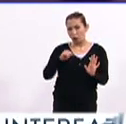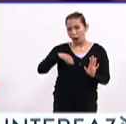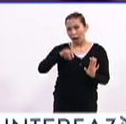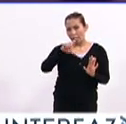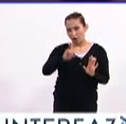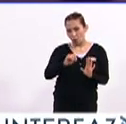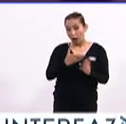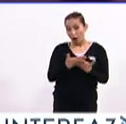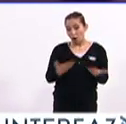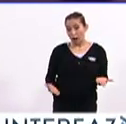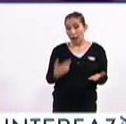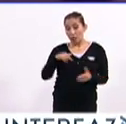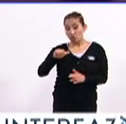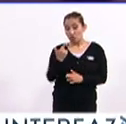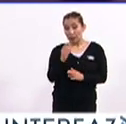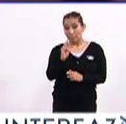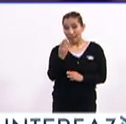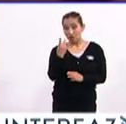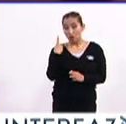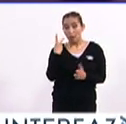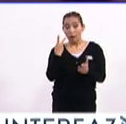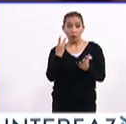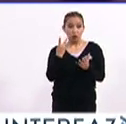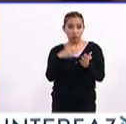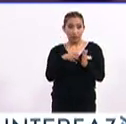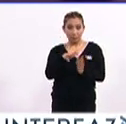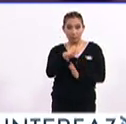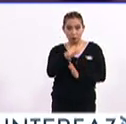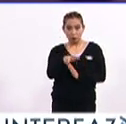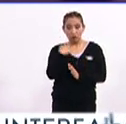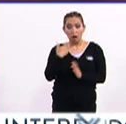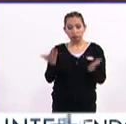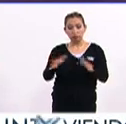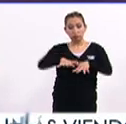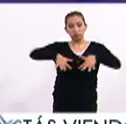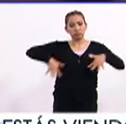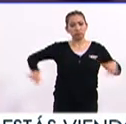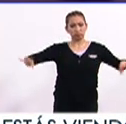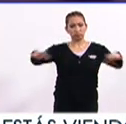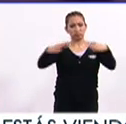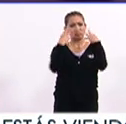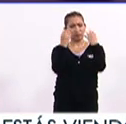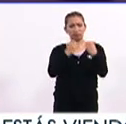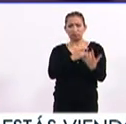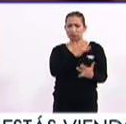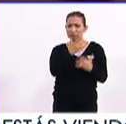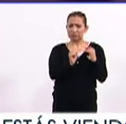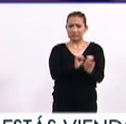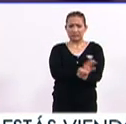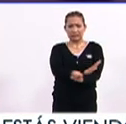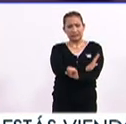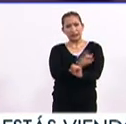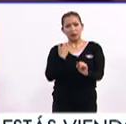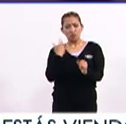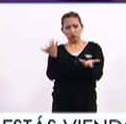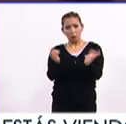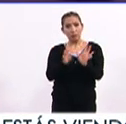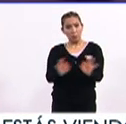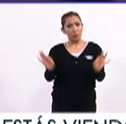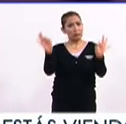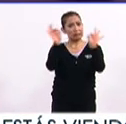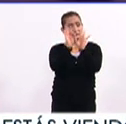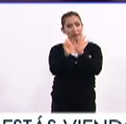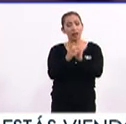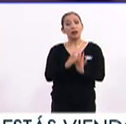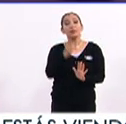López Obrador, el 12 de mayo del 18, en un acto público lleno de gran emotividad y fuerte simbolismo